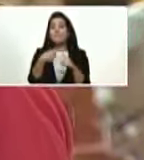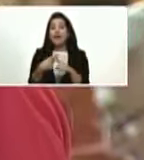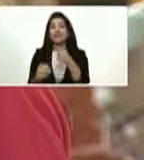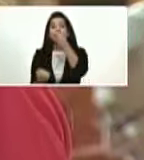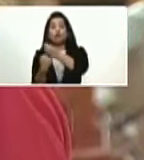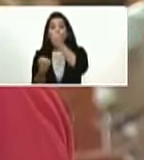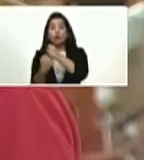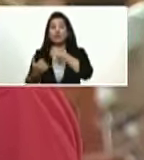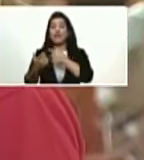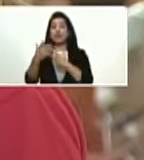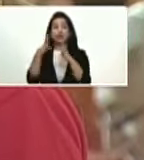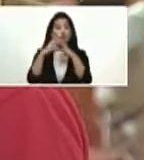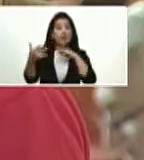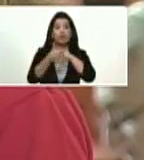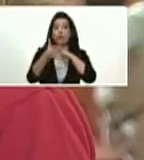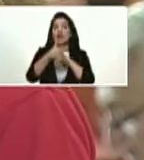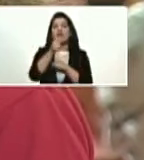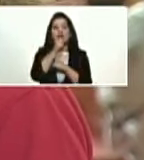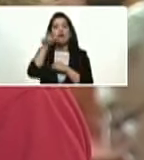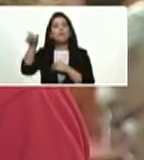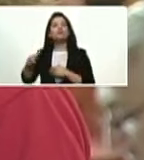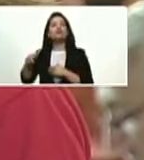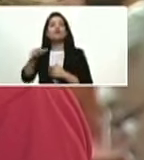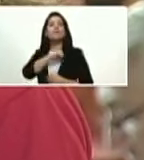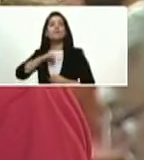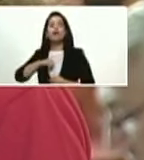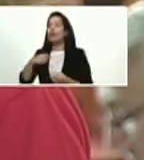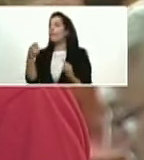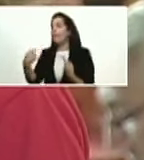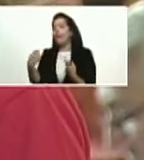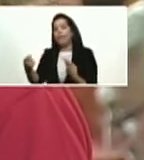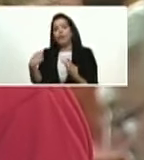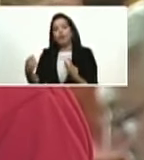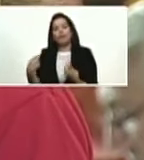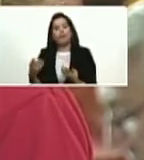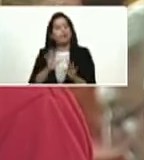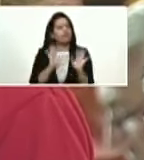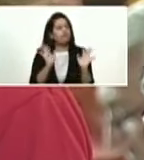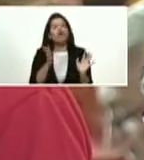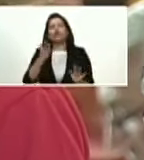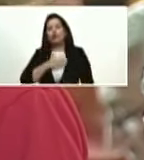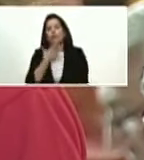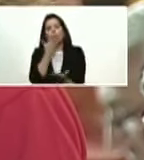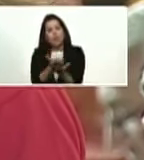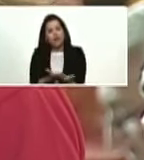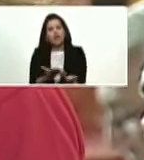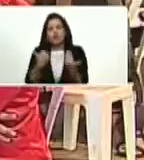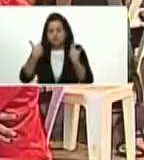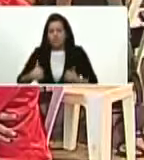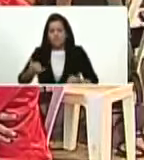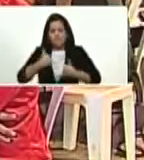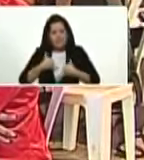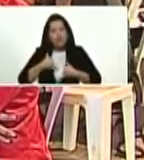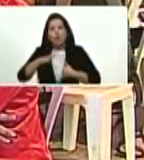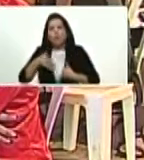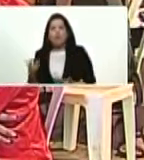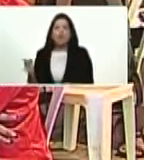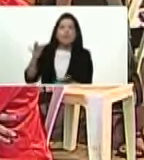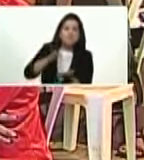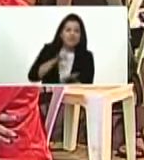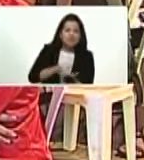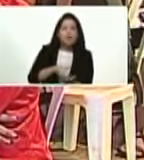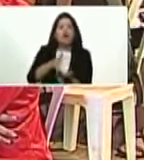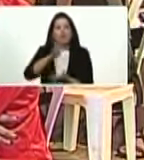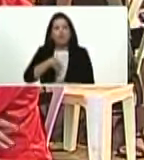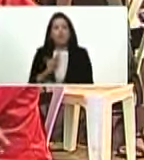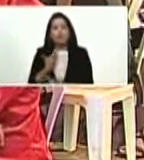dólares. Entonces nosotros requerimos pues simplemente participar, aportar en nuestro desarrollo tecnológico y